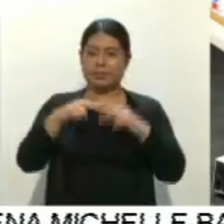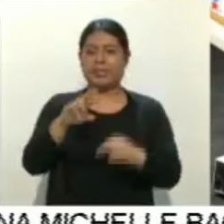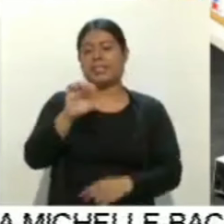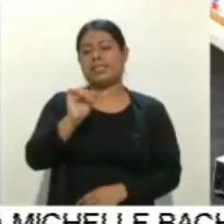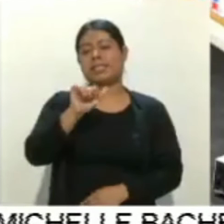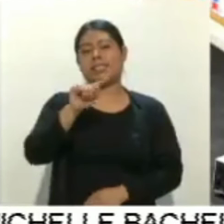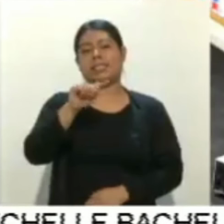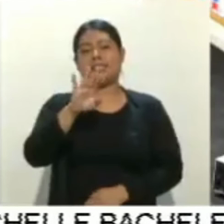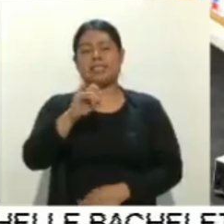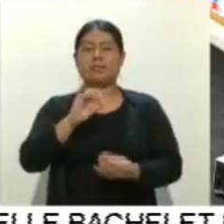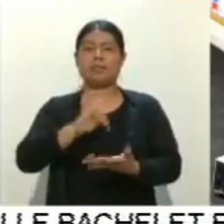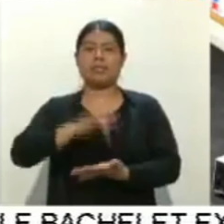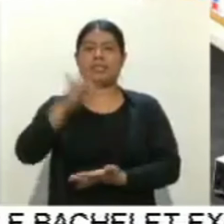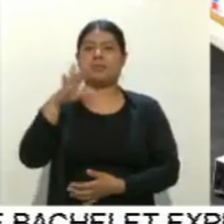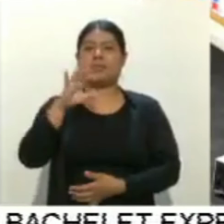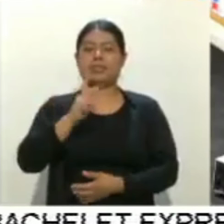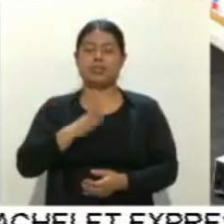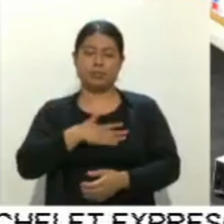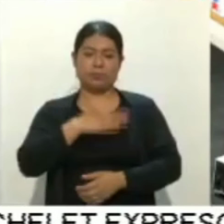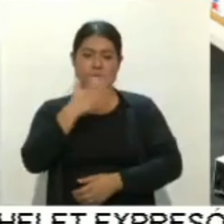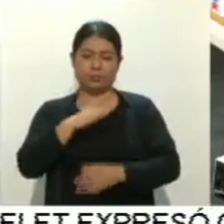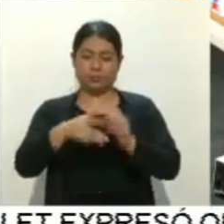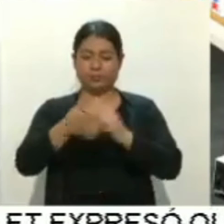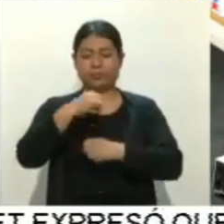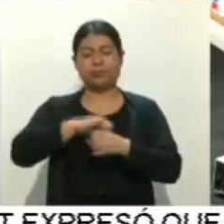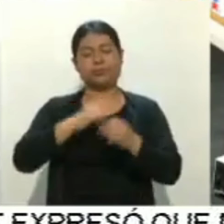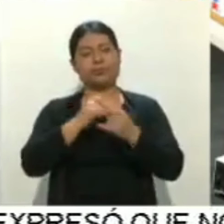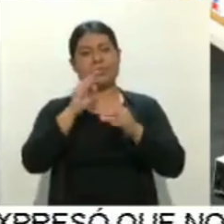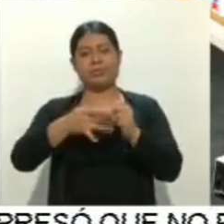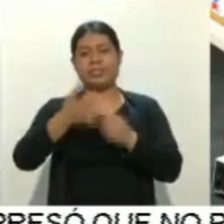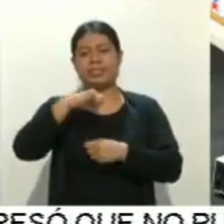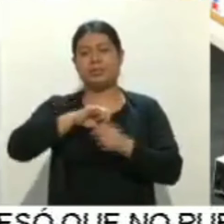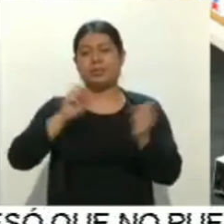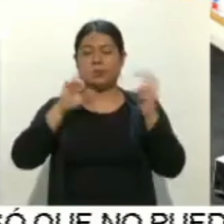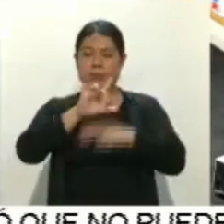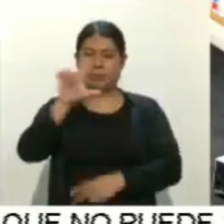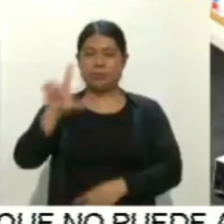Cecilia. Muchísimas gracias, Carla, que tengas un excelente fin de semana. Igual, excelente fin de semana, nos vemos el lunes.